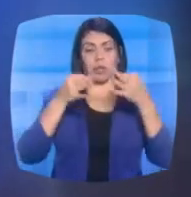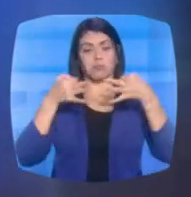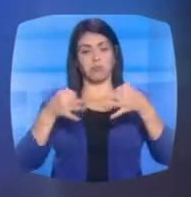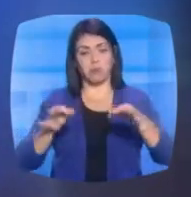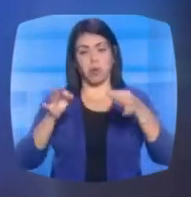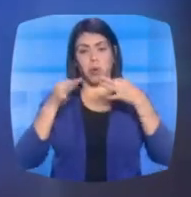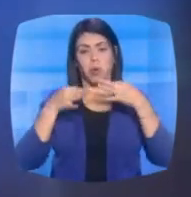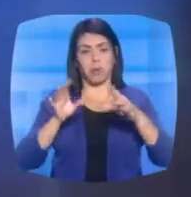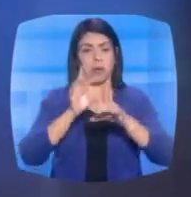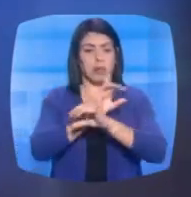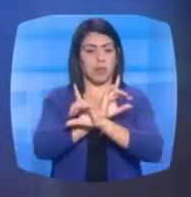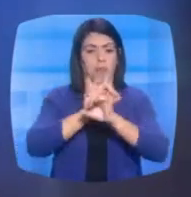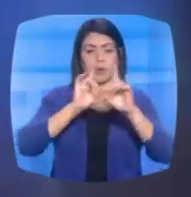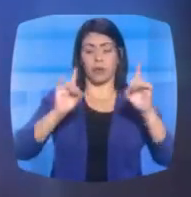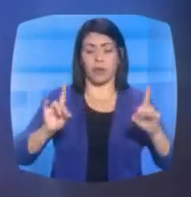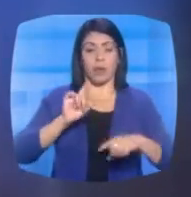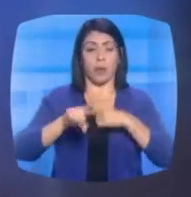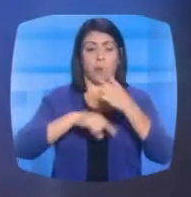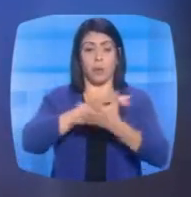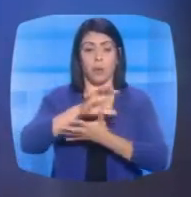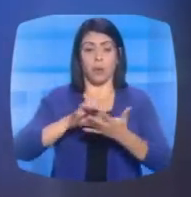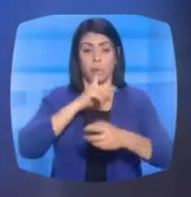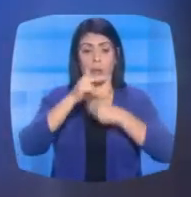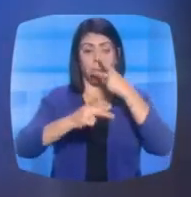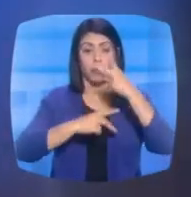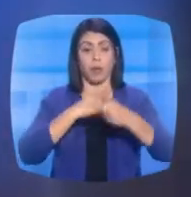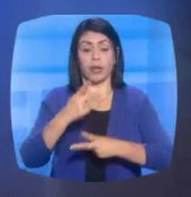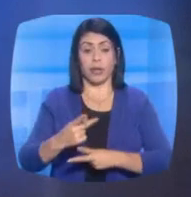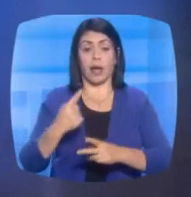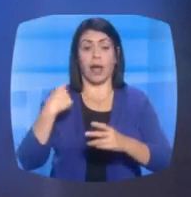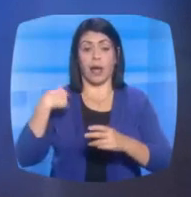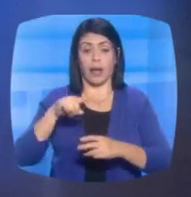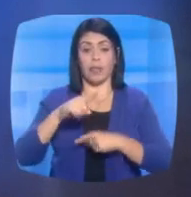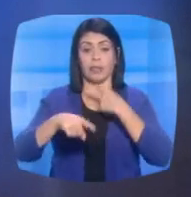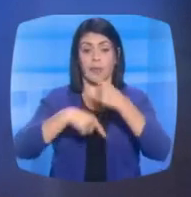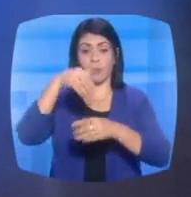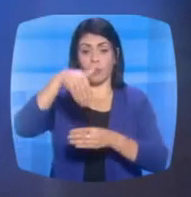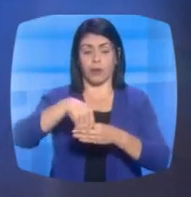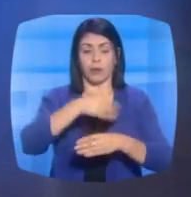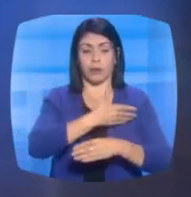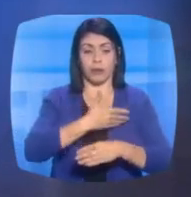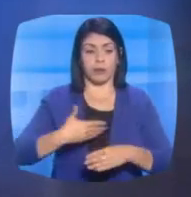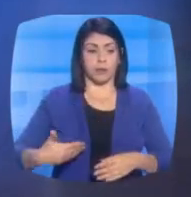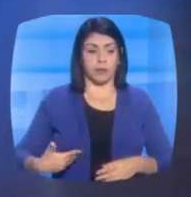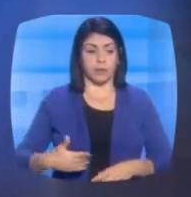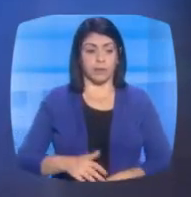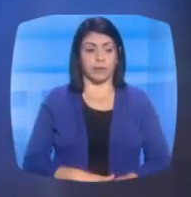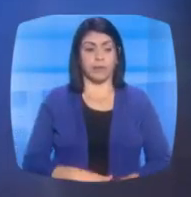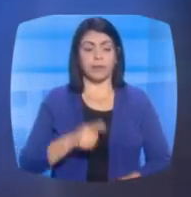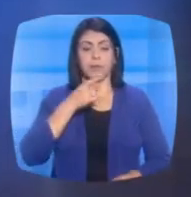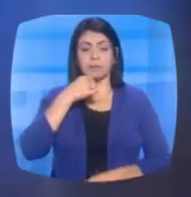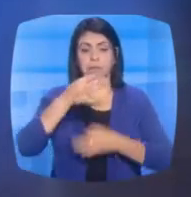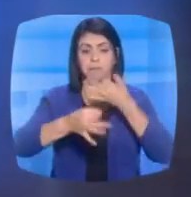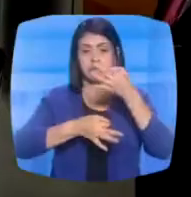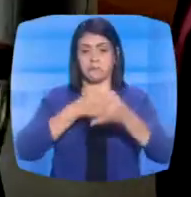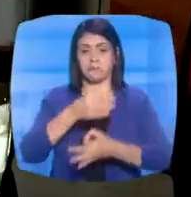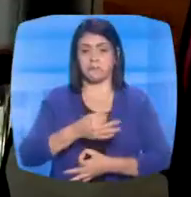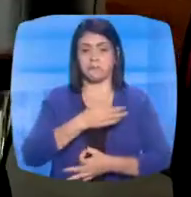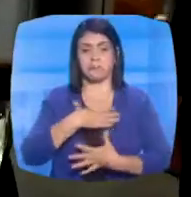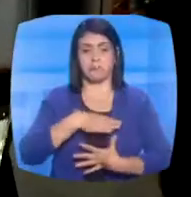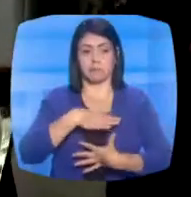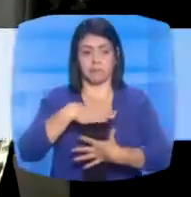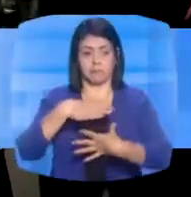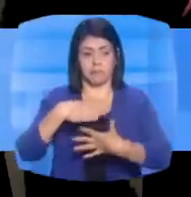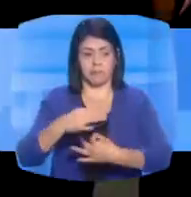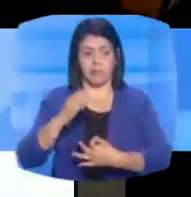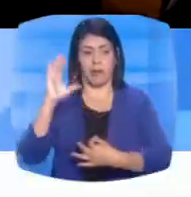normalidad democrática tras la crisis política que se desató luego de la elección presidencial Lula expresó su interés en que la